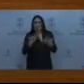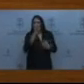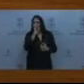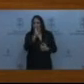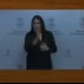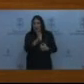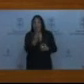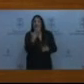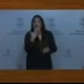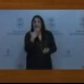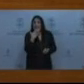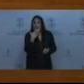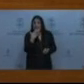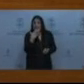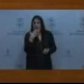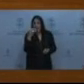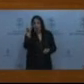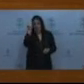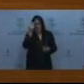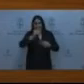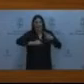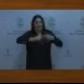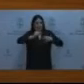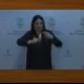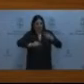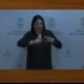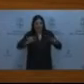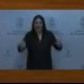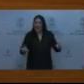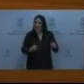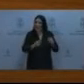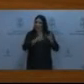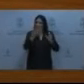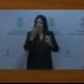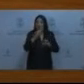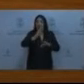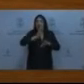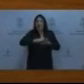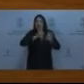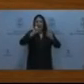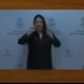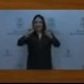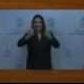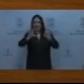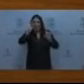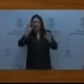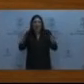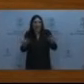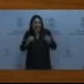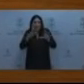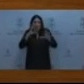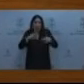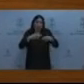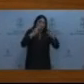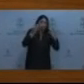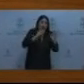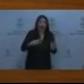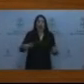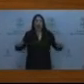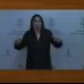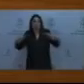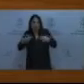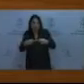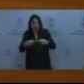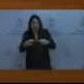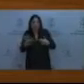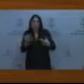se cree en la libertad de las familias para elegir libremente la enseñanza que se quiere, pública o concertada, dese